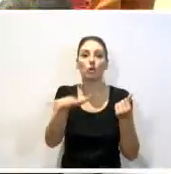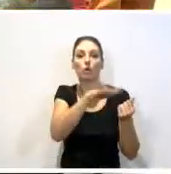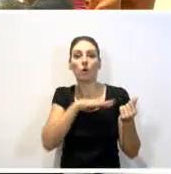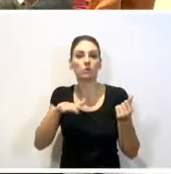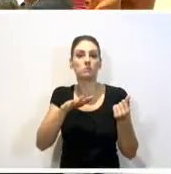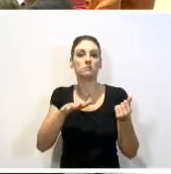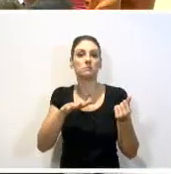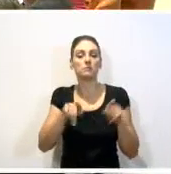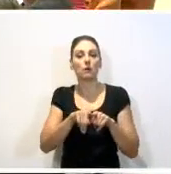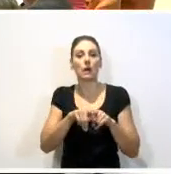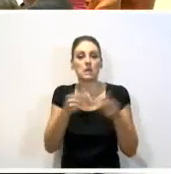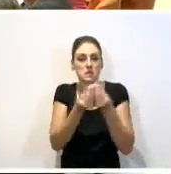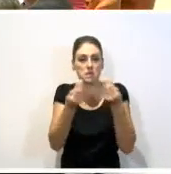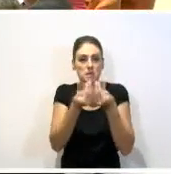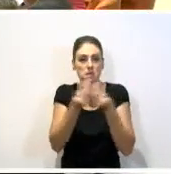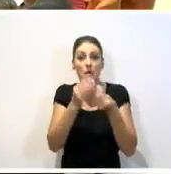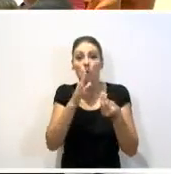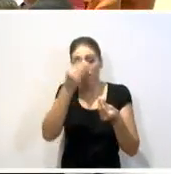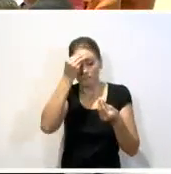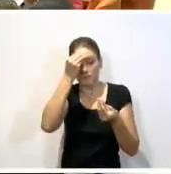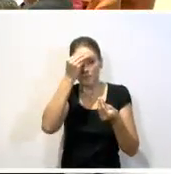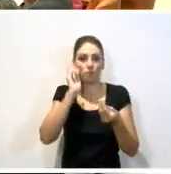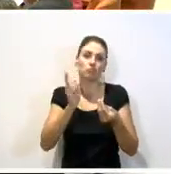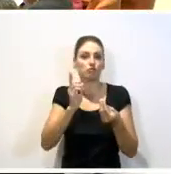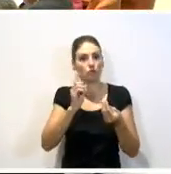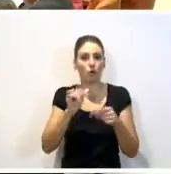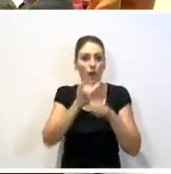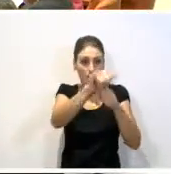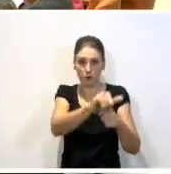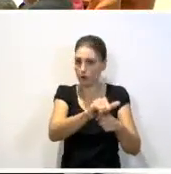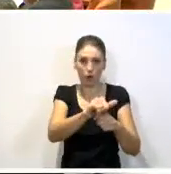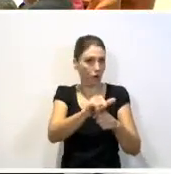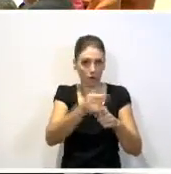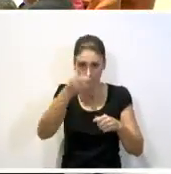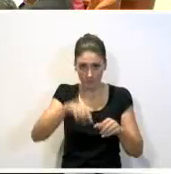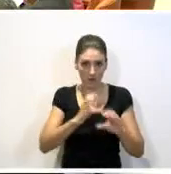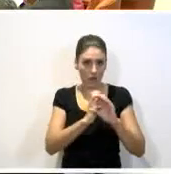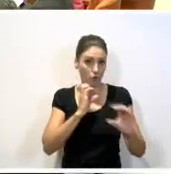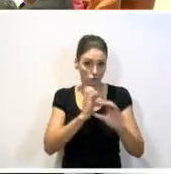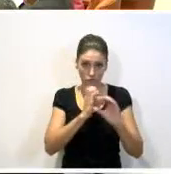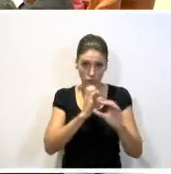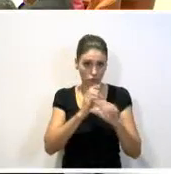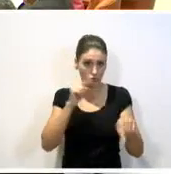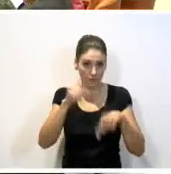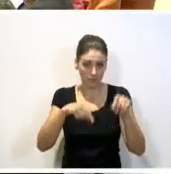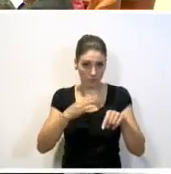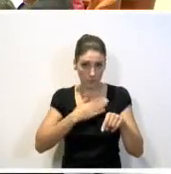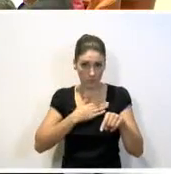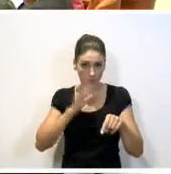como había overbooking, porque creíamos que esto del overbooking solo valía para el avión, pero también pasa en el transporte en